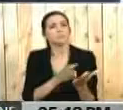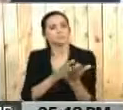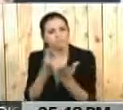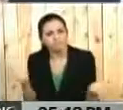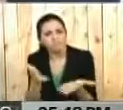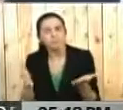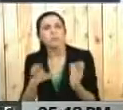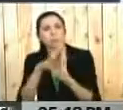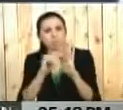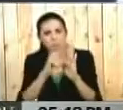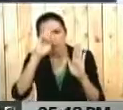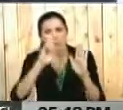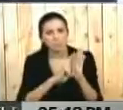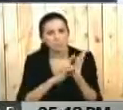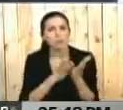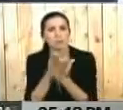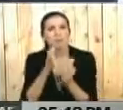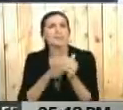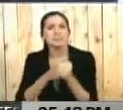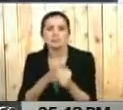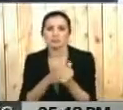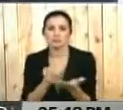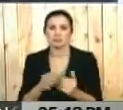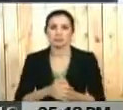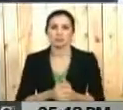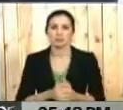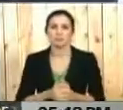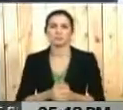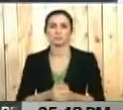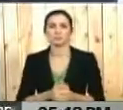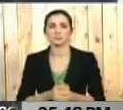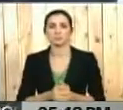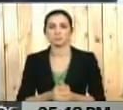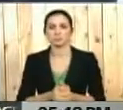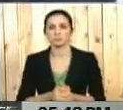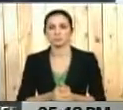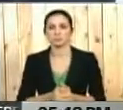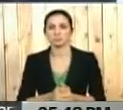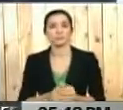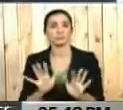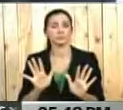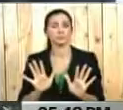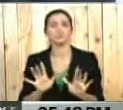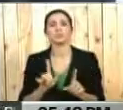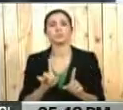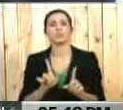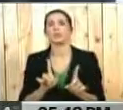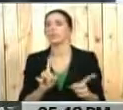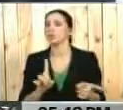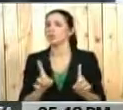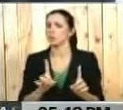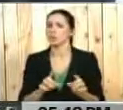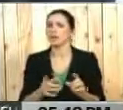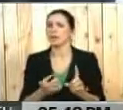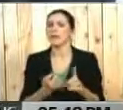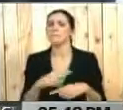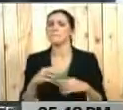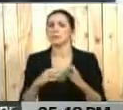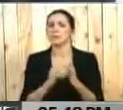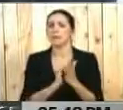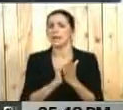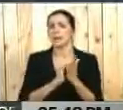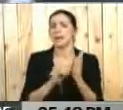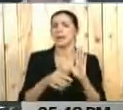por mecanismos no previstos en el texto constitucional. Al no tratarse de una enmienda, de una reforma, de una